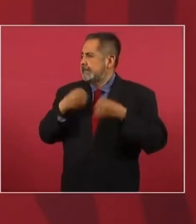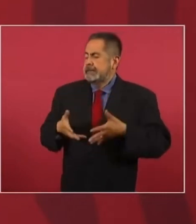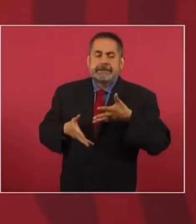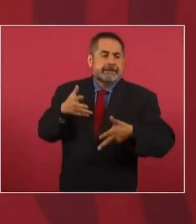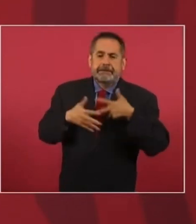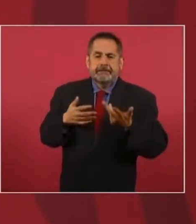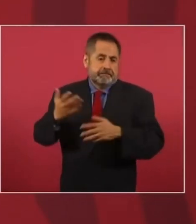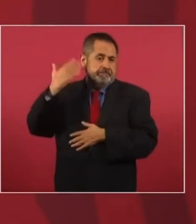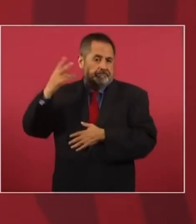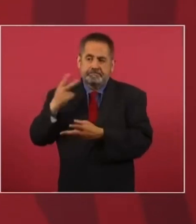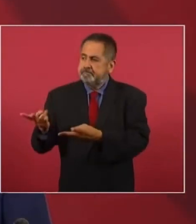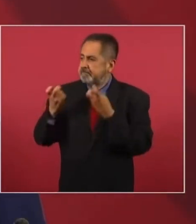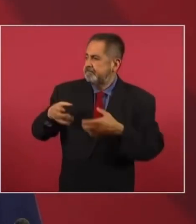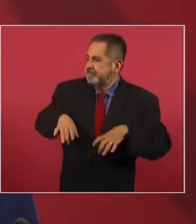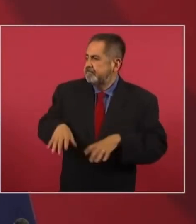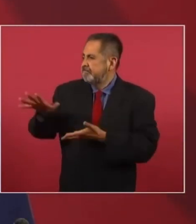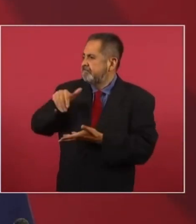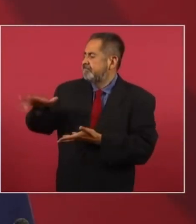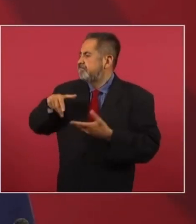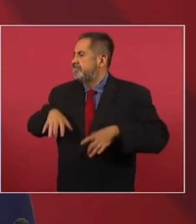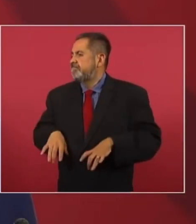porque se dedicaban a saquear a México